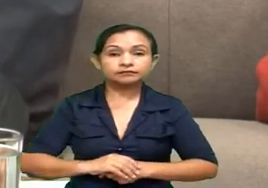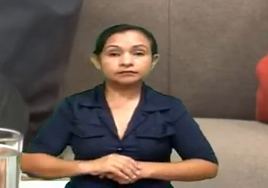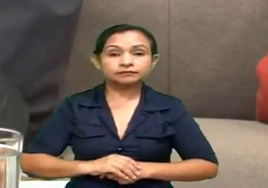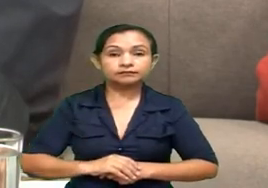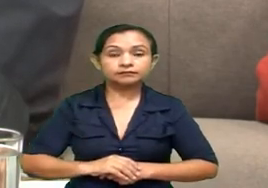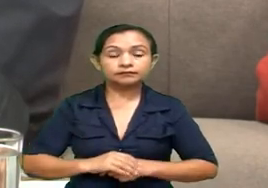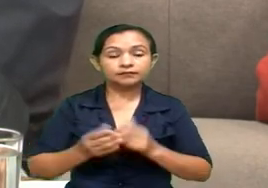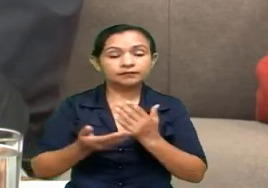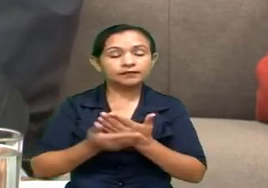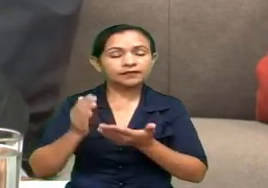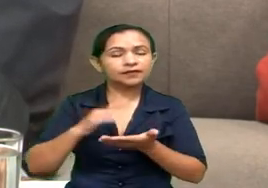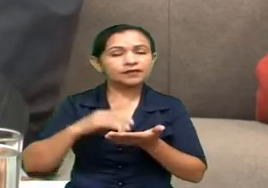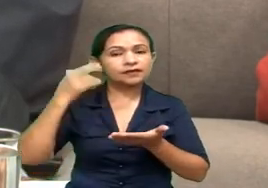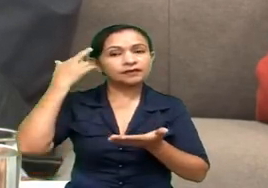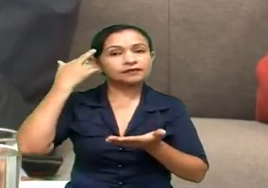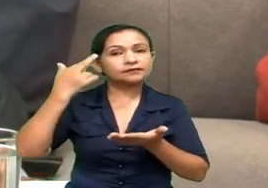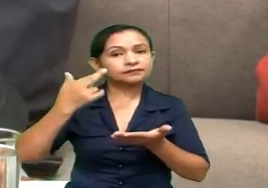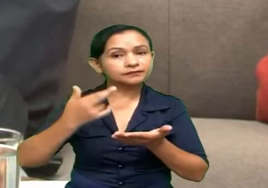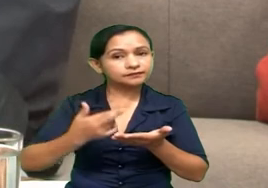rememorar